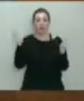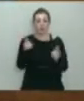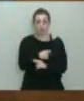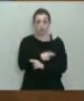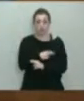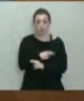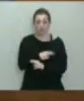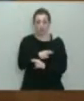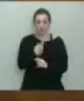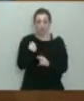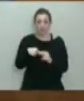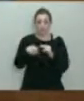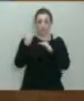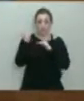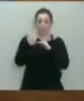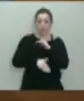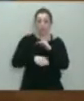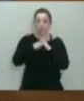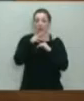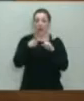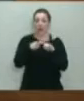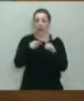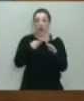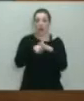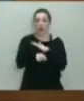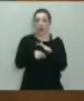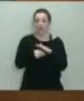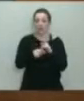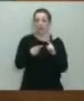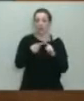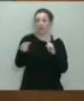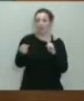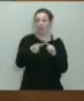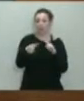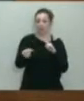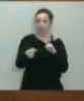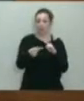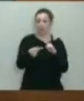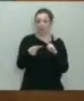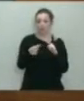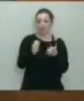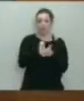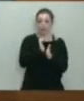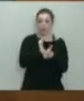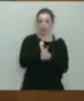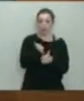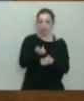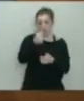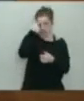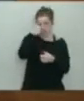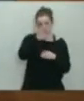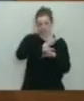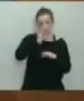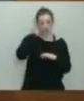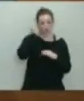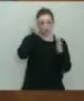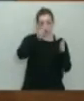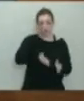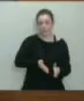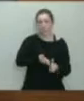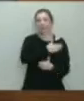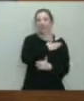las restricciones para las transferencias de créditos del TREPA, del artículo 34 del TREPA. Usted lo sabe, consejera. Lo que pretende es